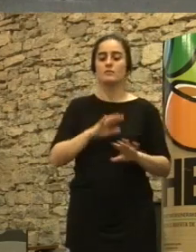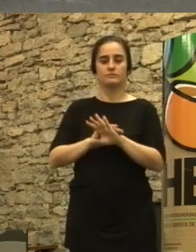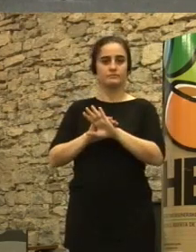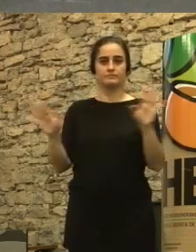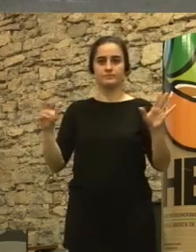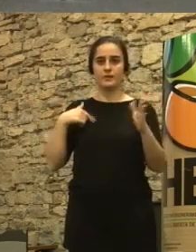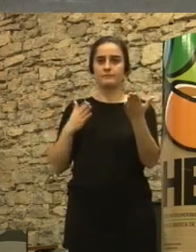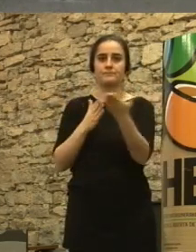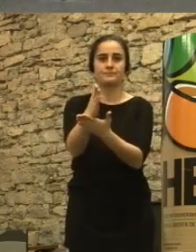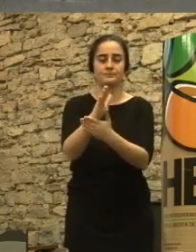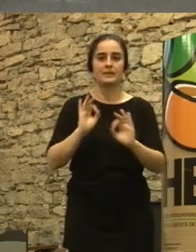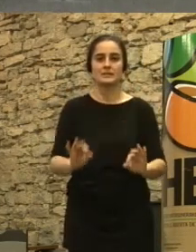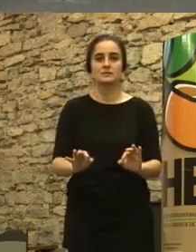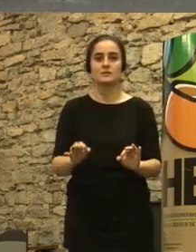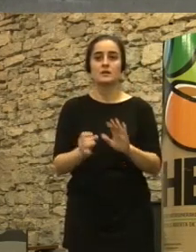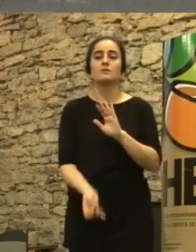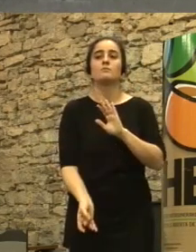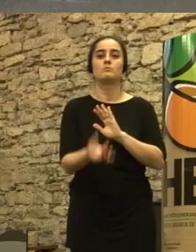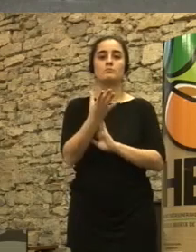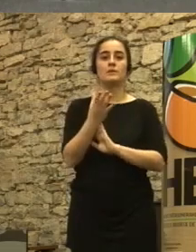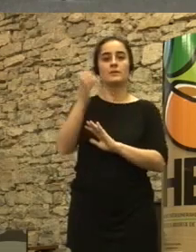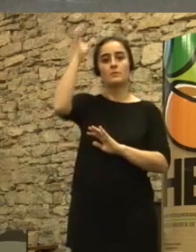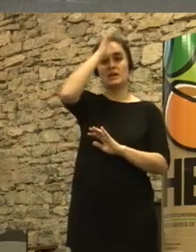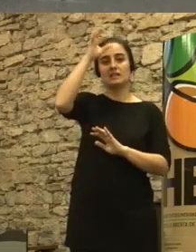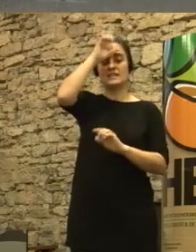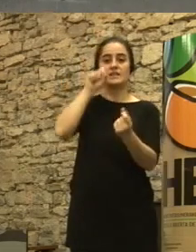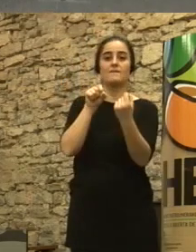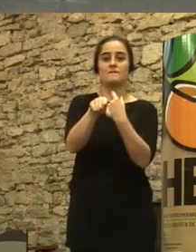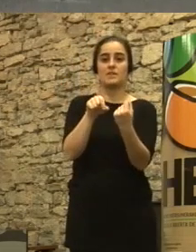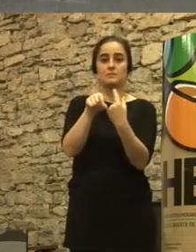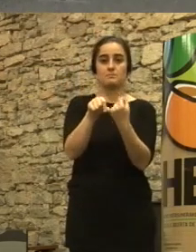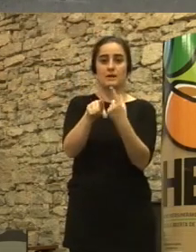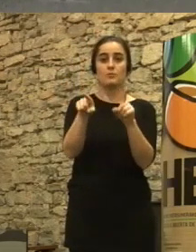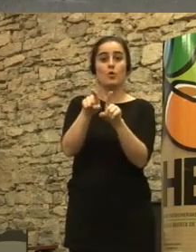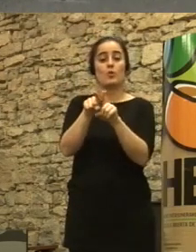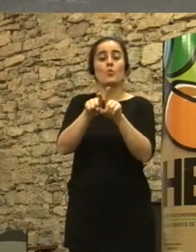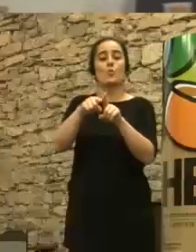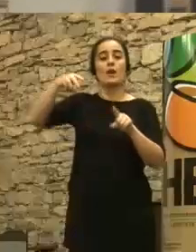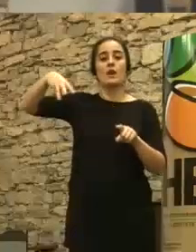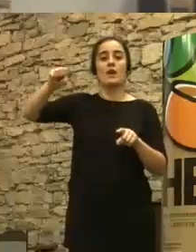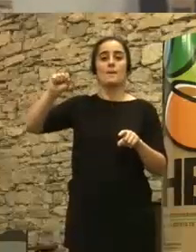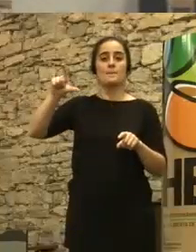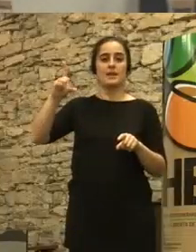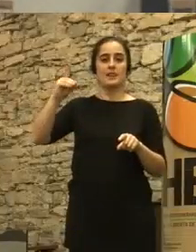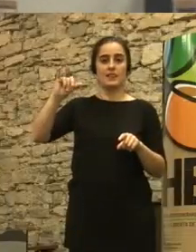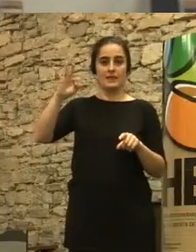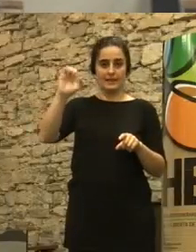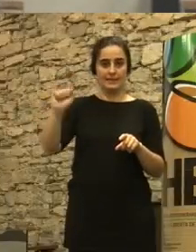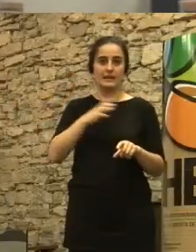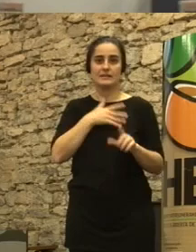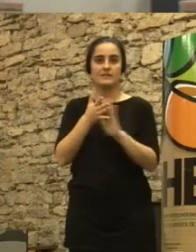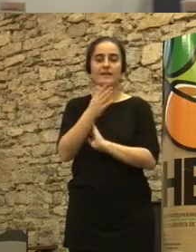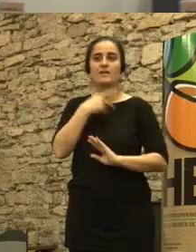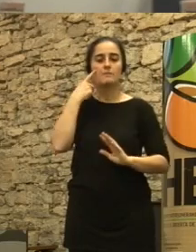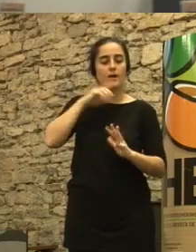Y crea una organización que se llama Science Feedback, que tiene lo mismo que Maldita, el objetivo de identificar la noticia falsa en